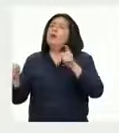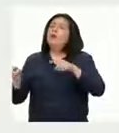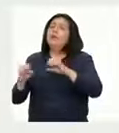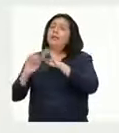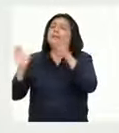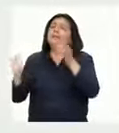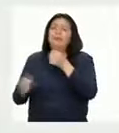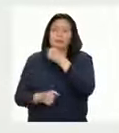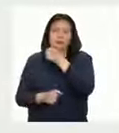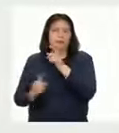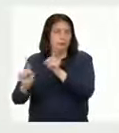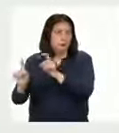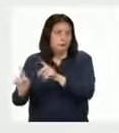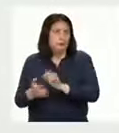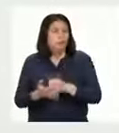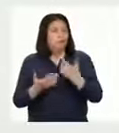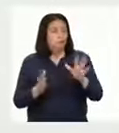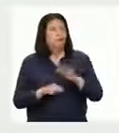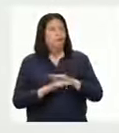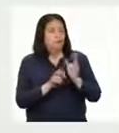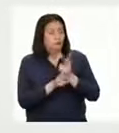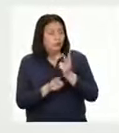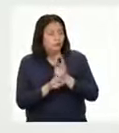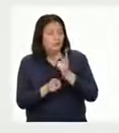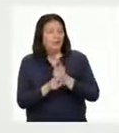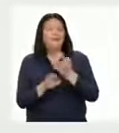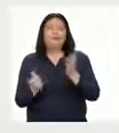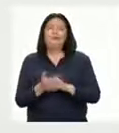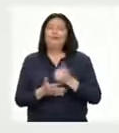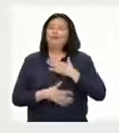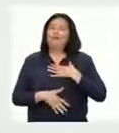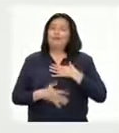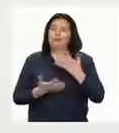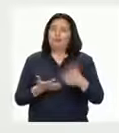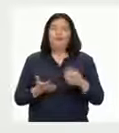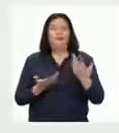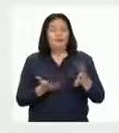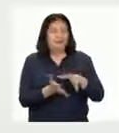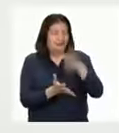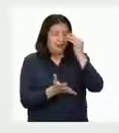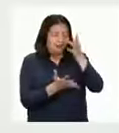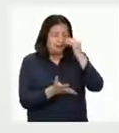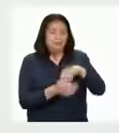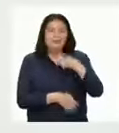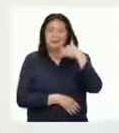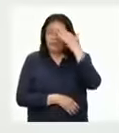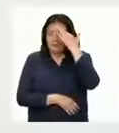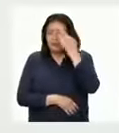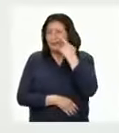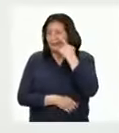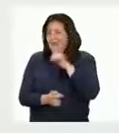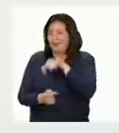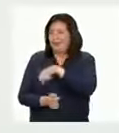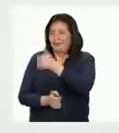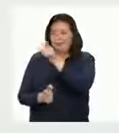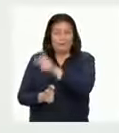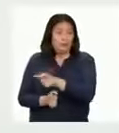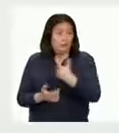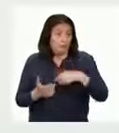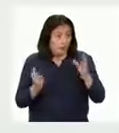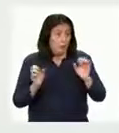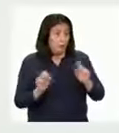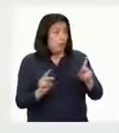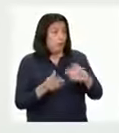la entrevista. Háganlo con mucho cuidado, pero sobre todo disfrutando el proceso de aprender y de conocer a la otra persona. Si